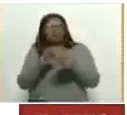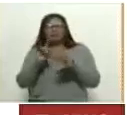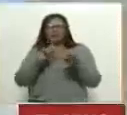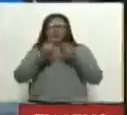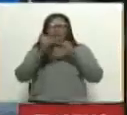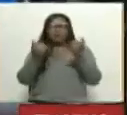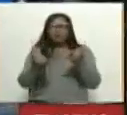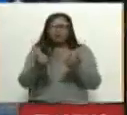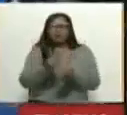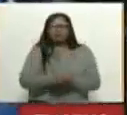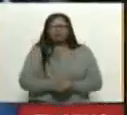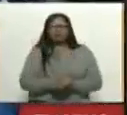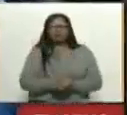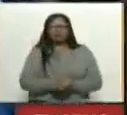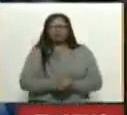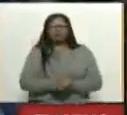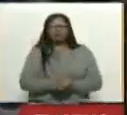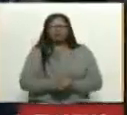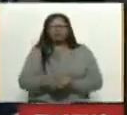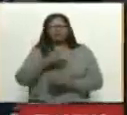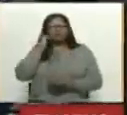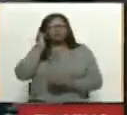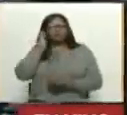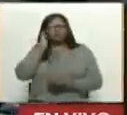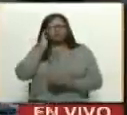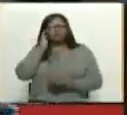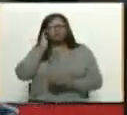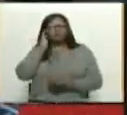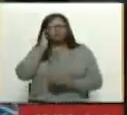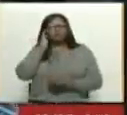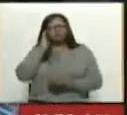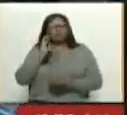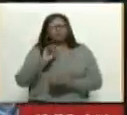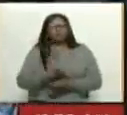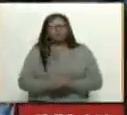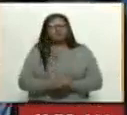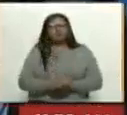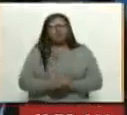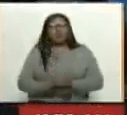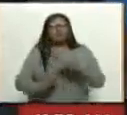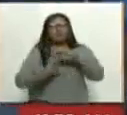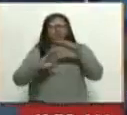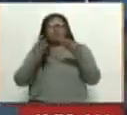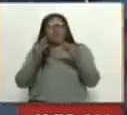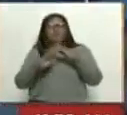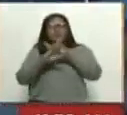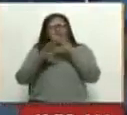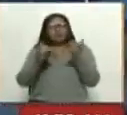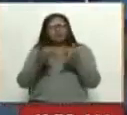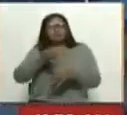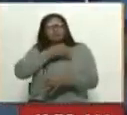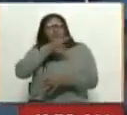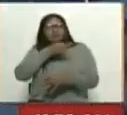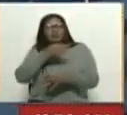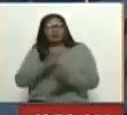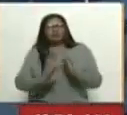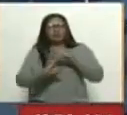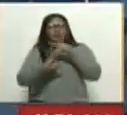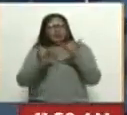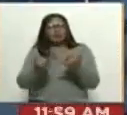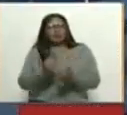ser fin en sí misma con límites tan estrechos y rígidos que impiden a la sociedad intervenir